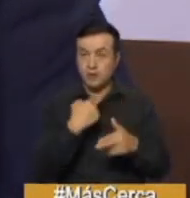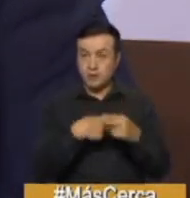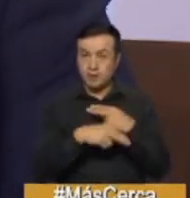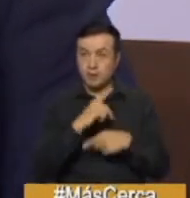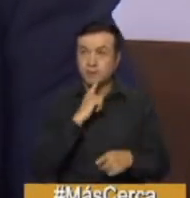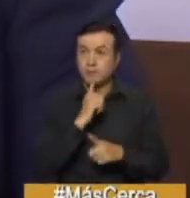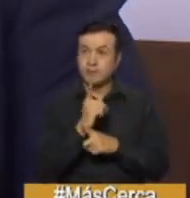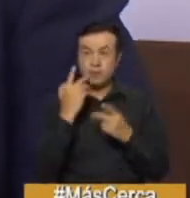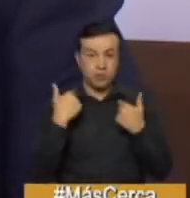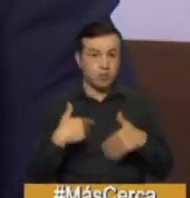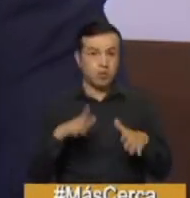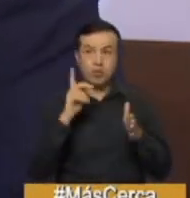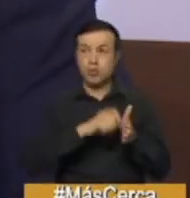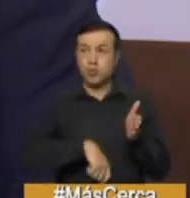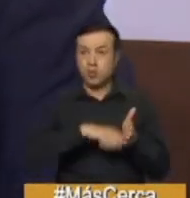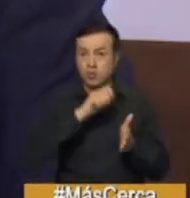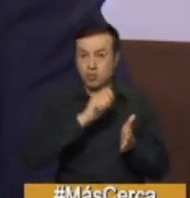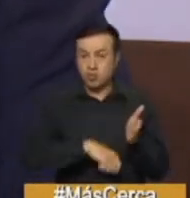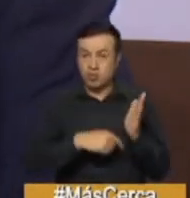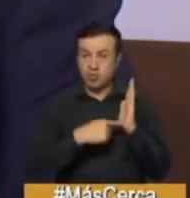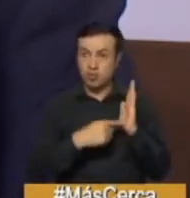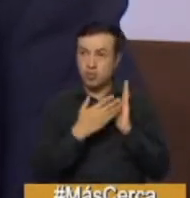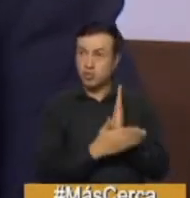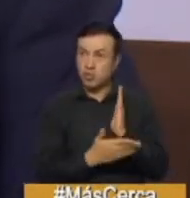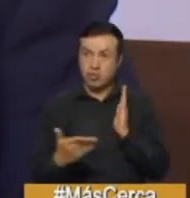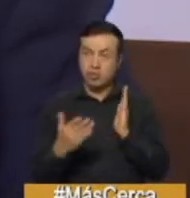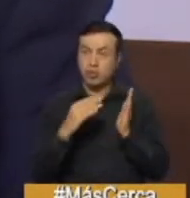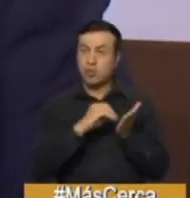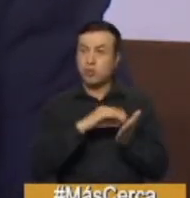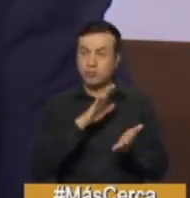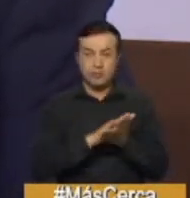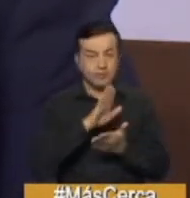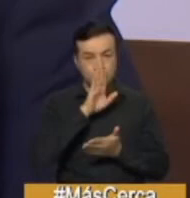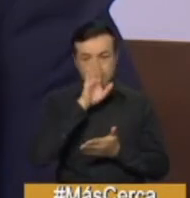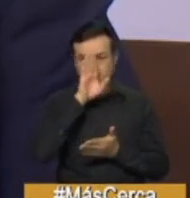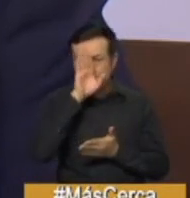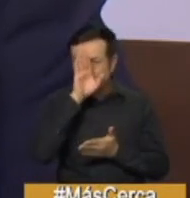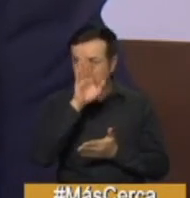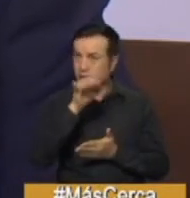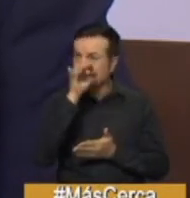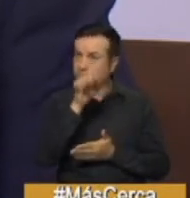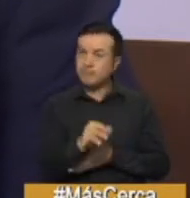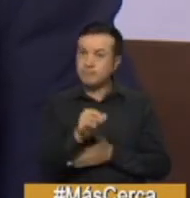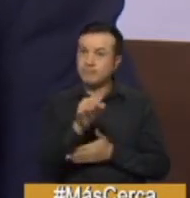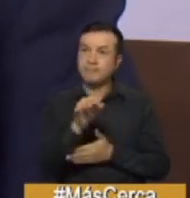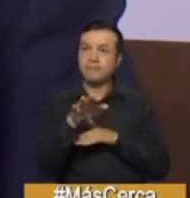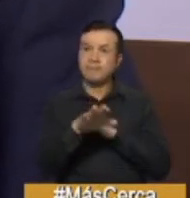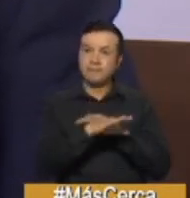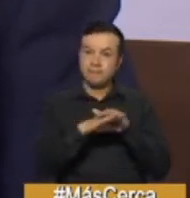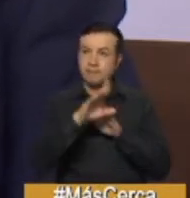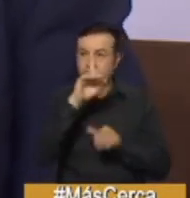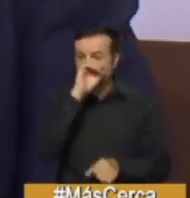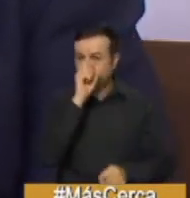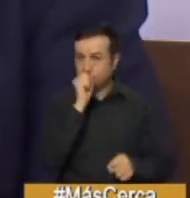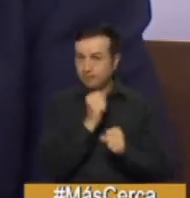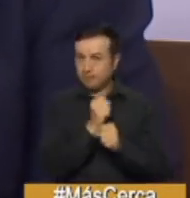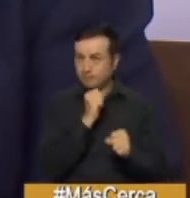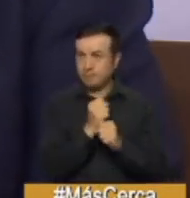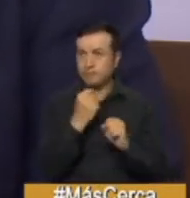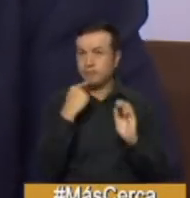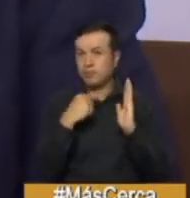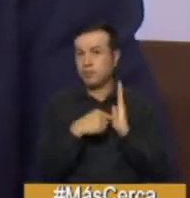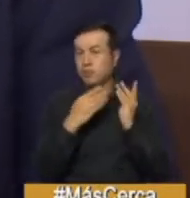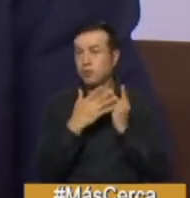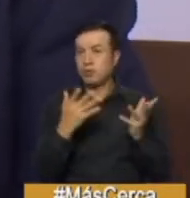cualquier tipo de contrato que se realice va a mantener siempre las condiciones básicas para un trabajador es decir